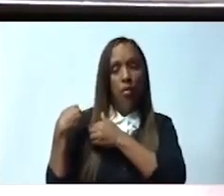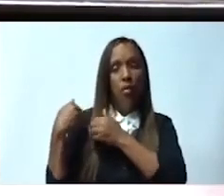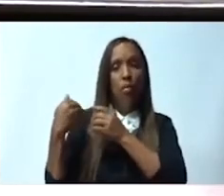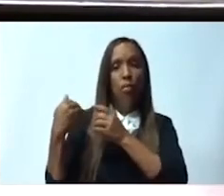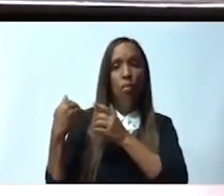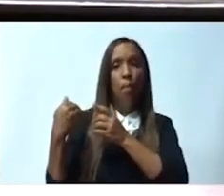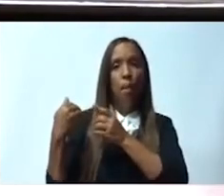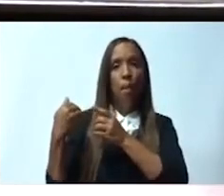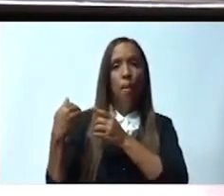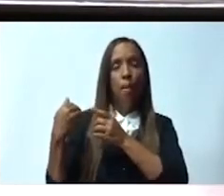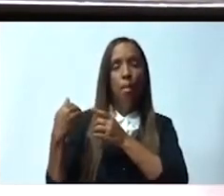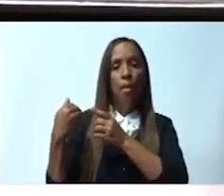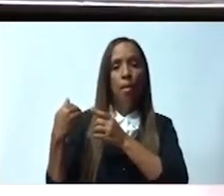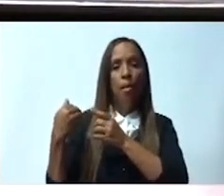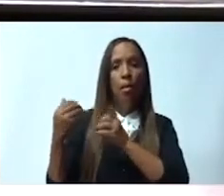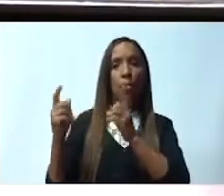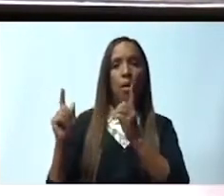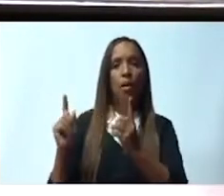corte